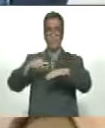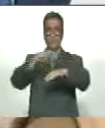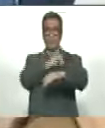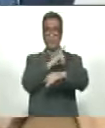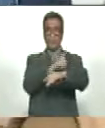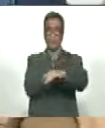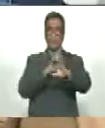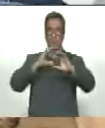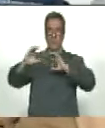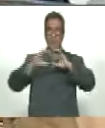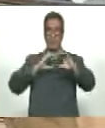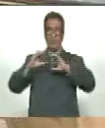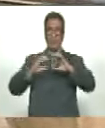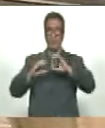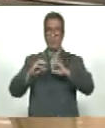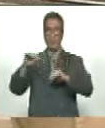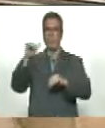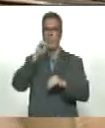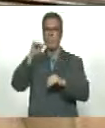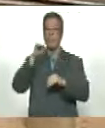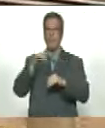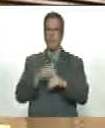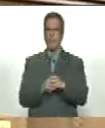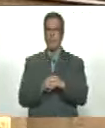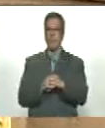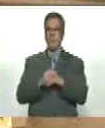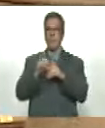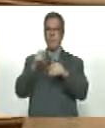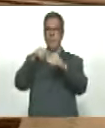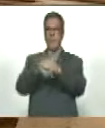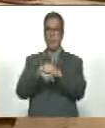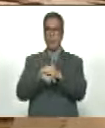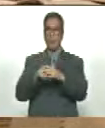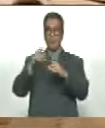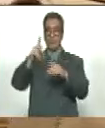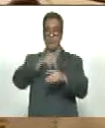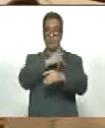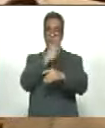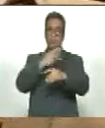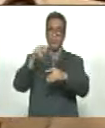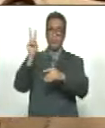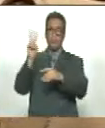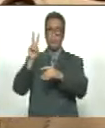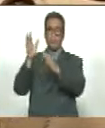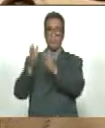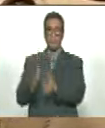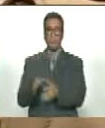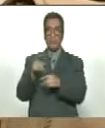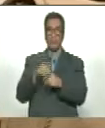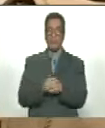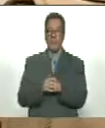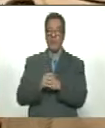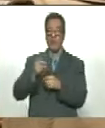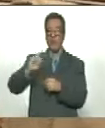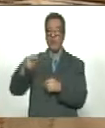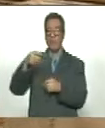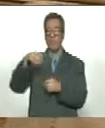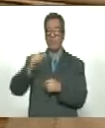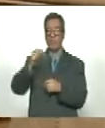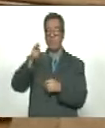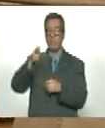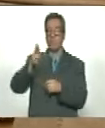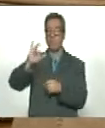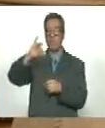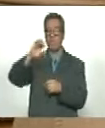Popular para la Comunicación y la Información e insigne poeta venezolano. Por Gabriela